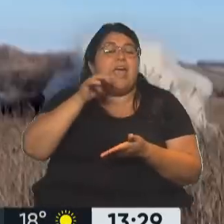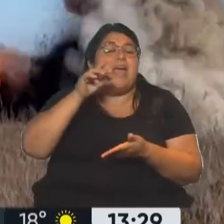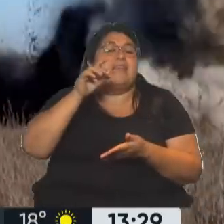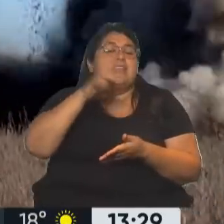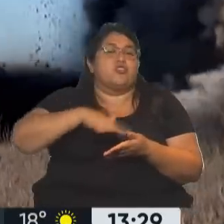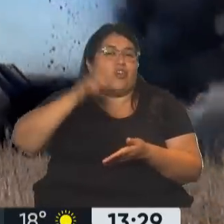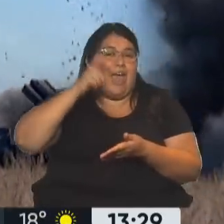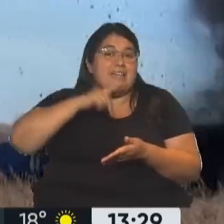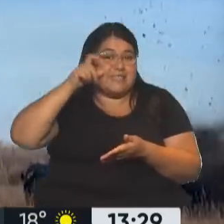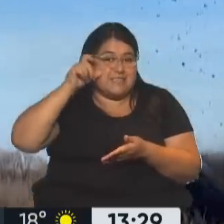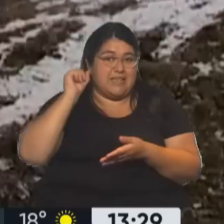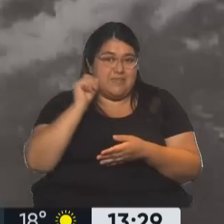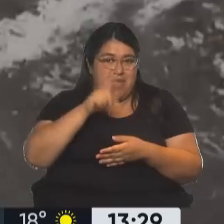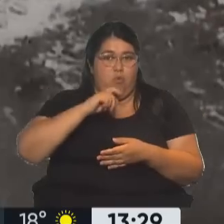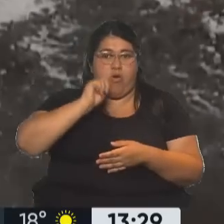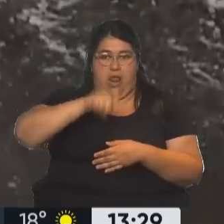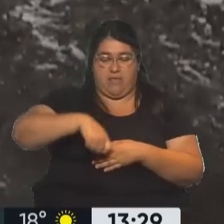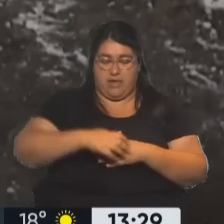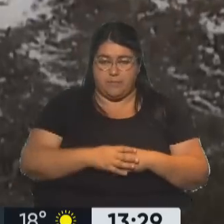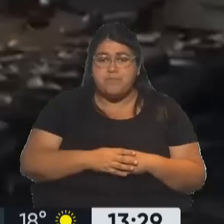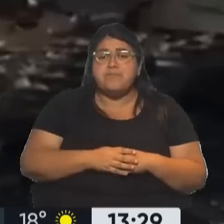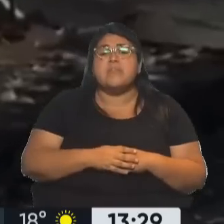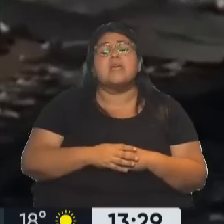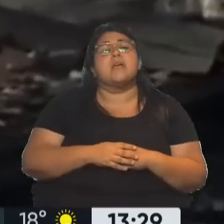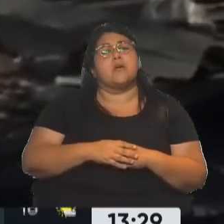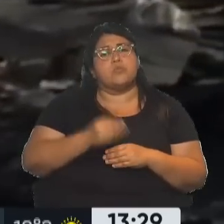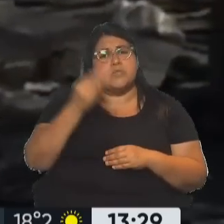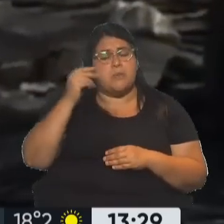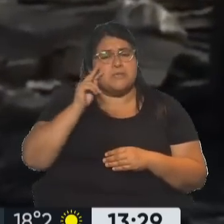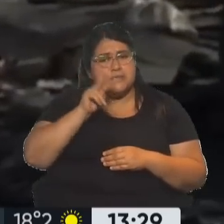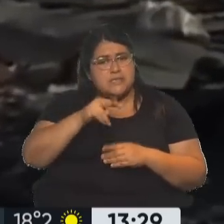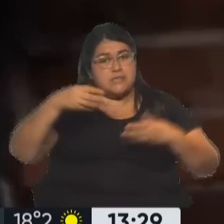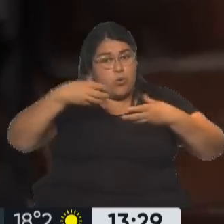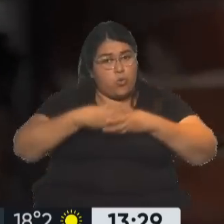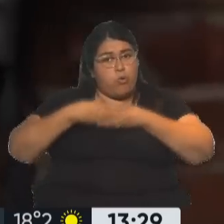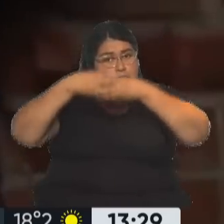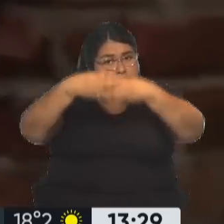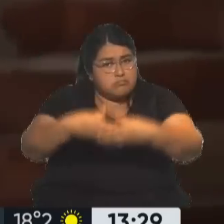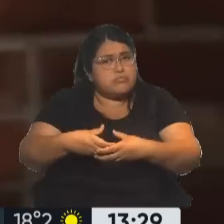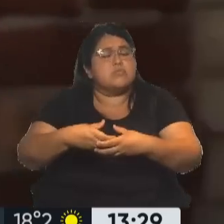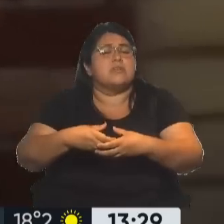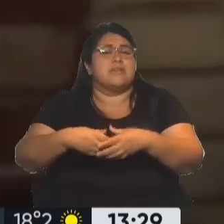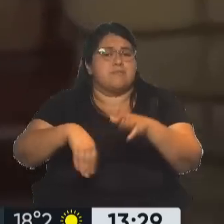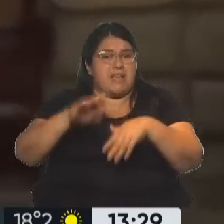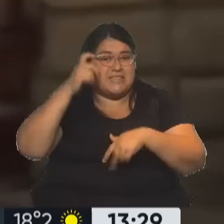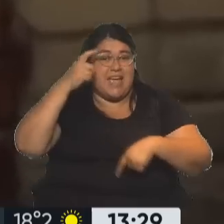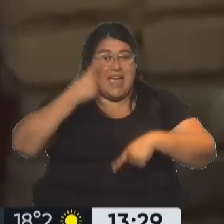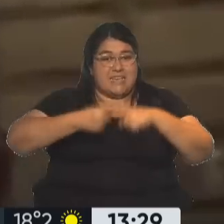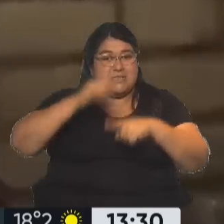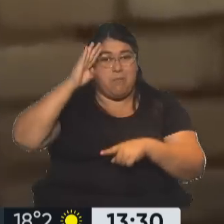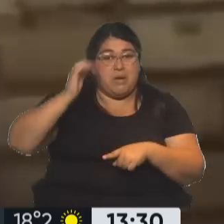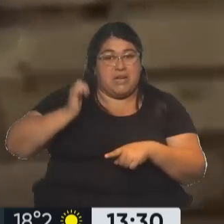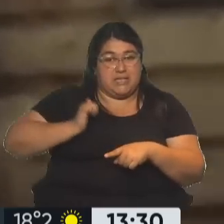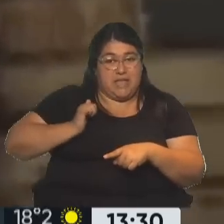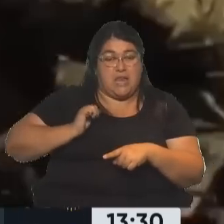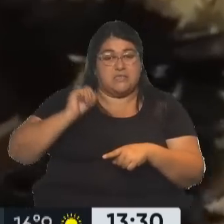anexión de la península de Crimea. En ambos casos, la intervención de esta milicia, constituida en gran parte por ex integrantes de las fuerzas